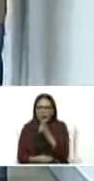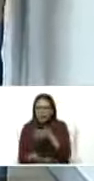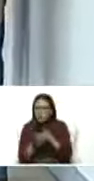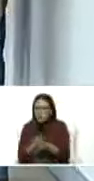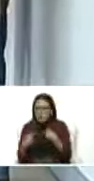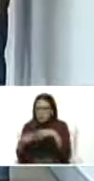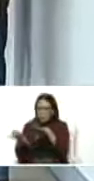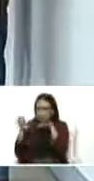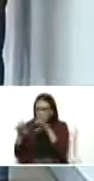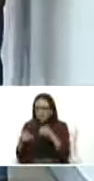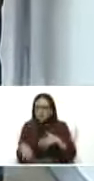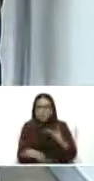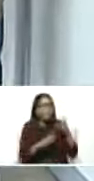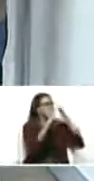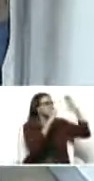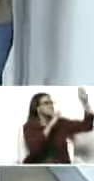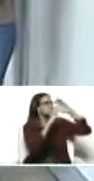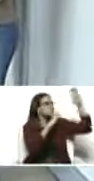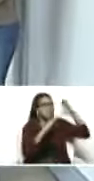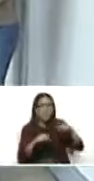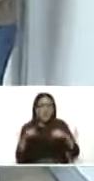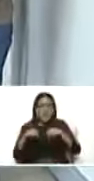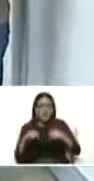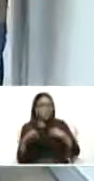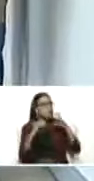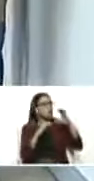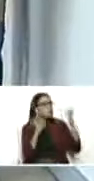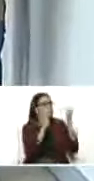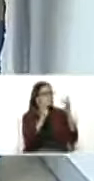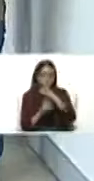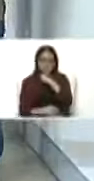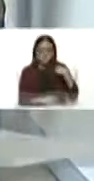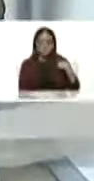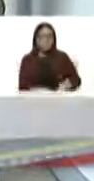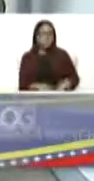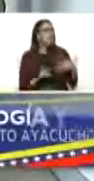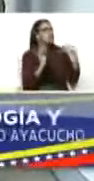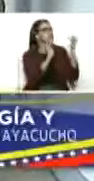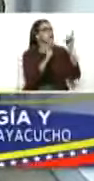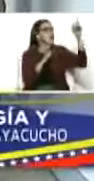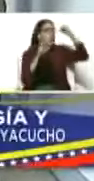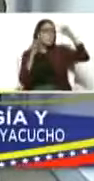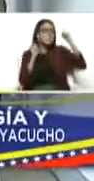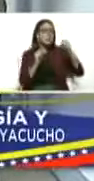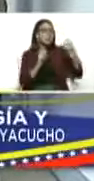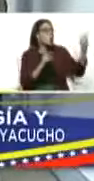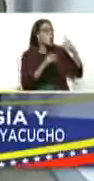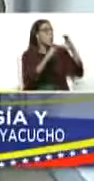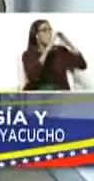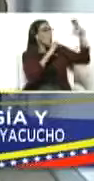Shanghái. Puerto Cabello, Beijing. Entonces el experto allá, José Ramón,